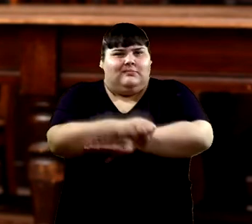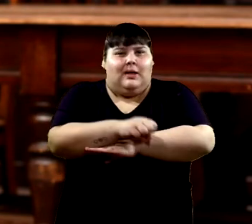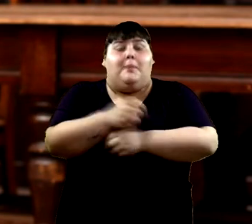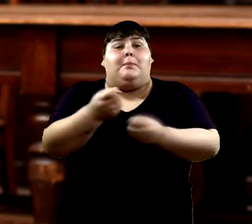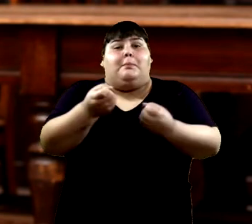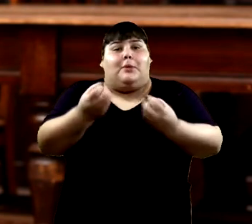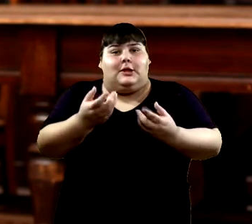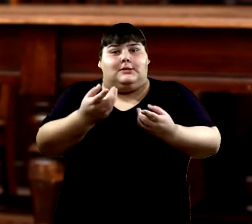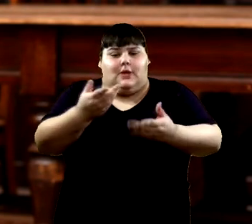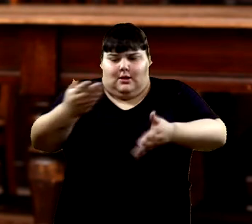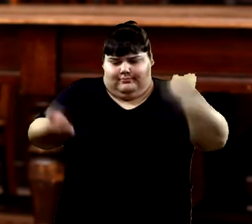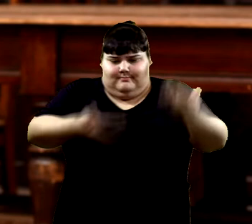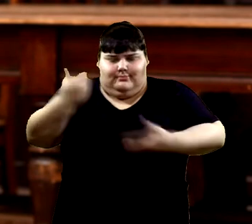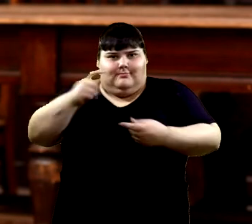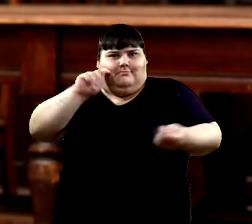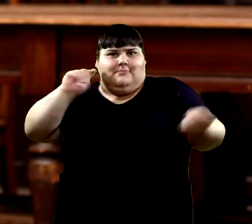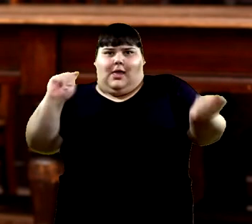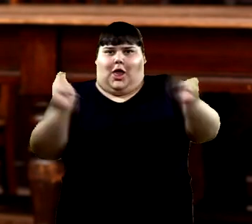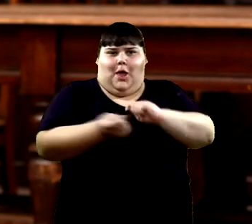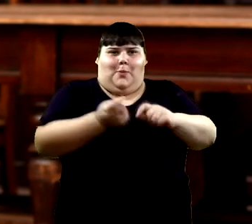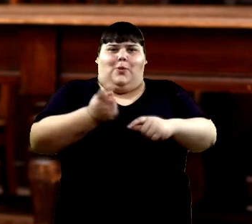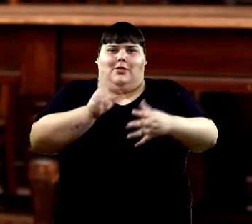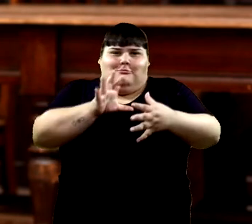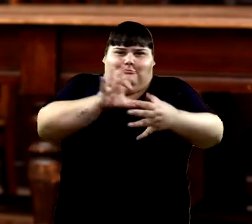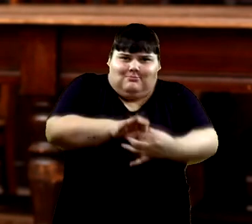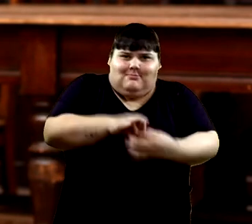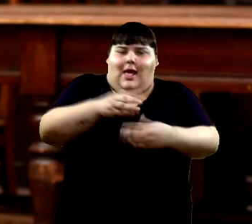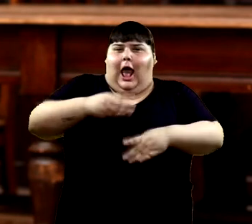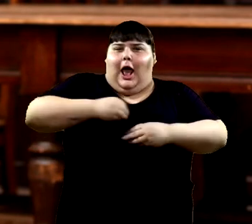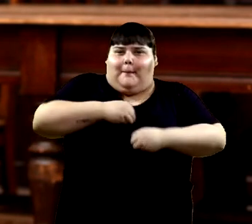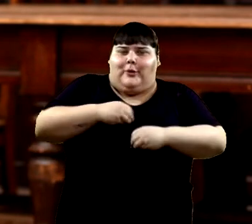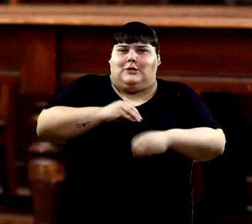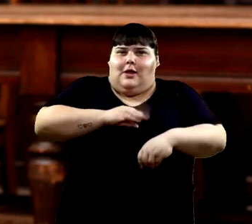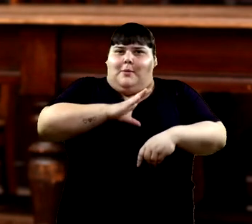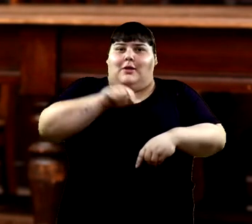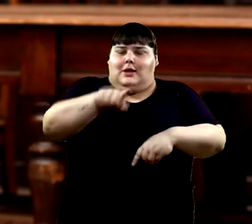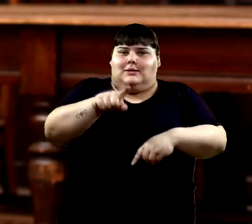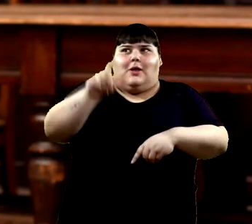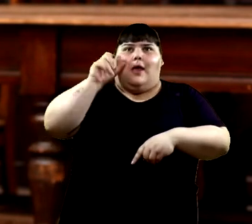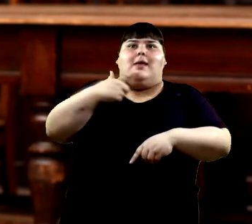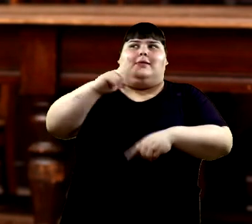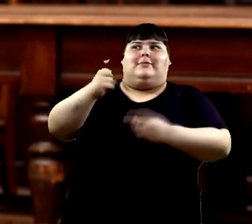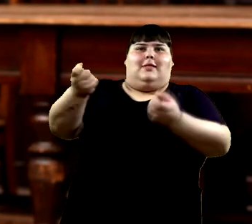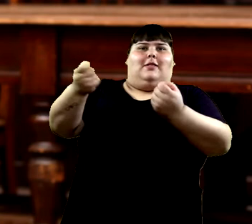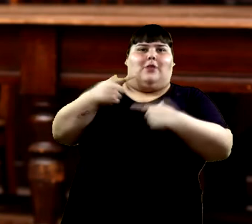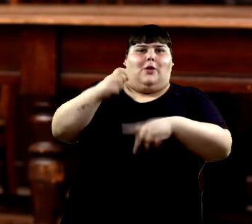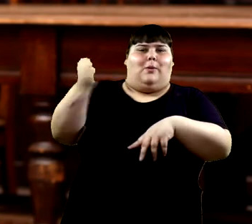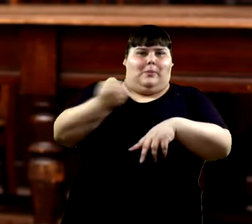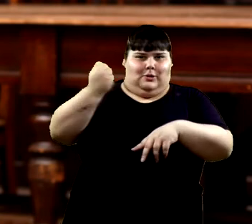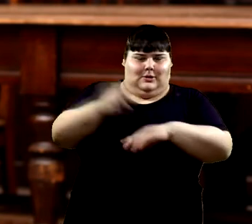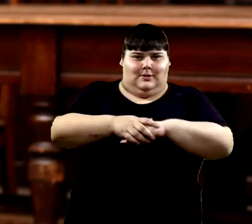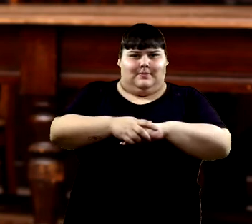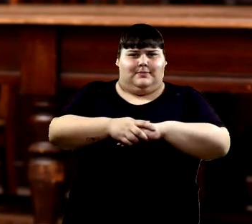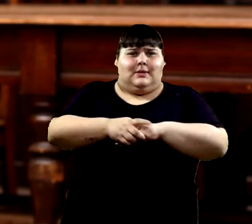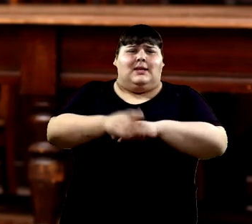a acomodarme en lo amoroso, ¿no? Y esa parte para mí también es una de las cosas que me trajo la